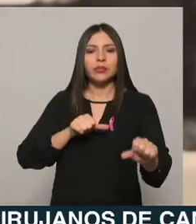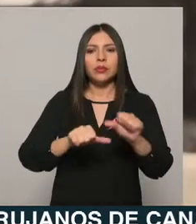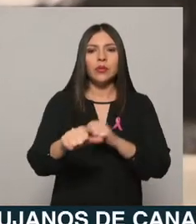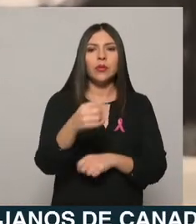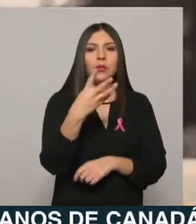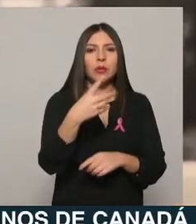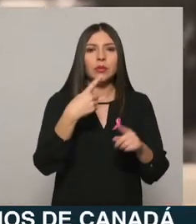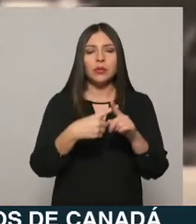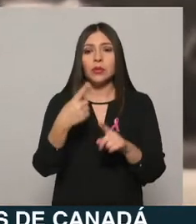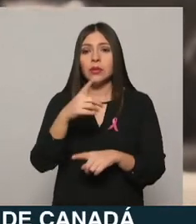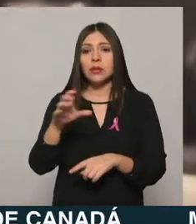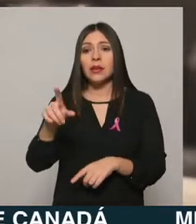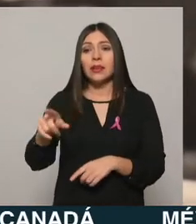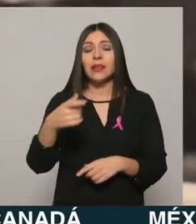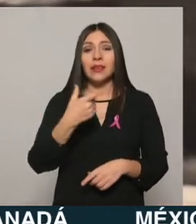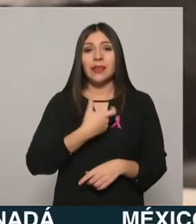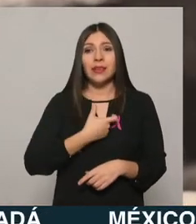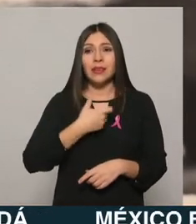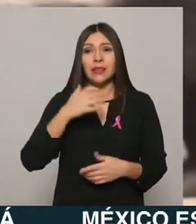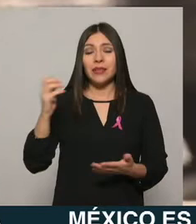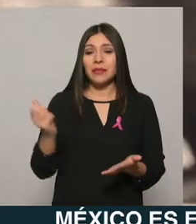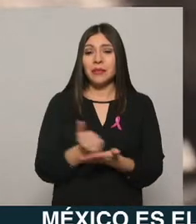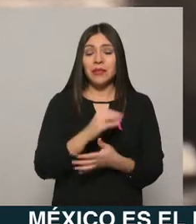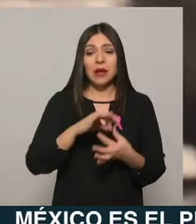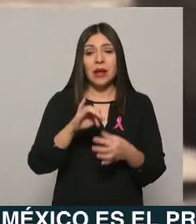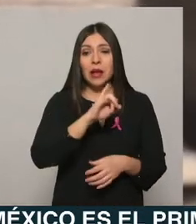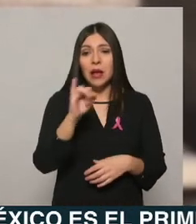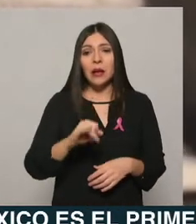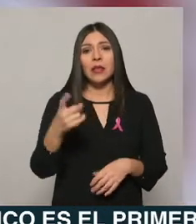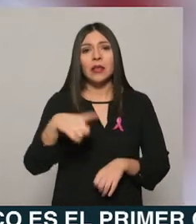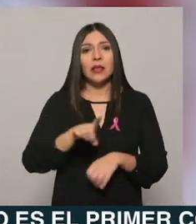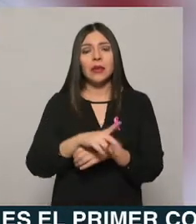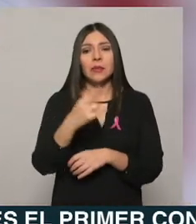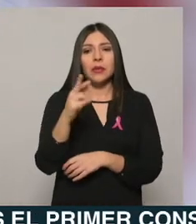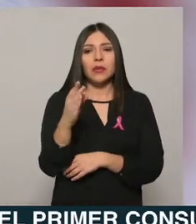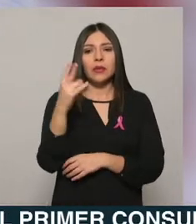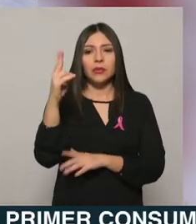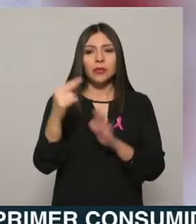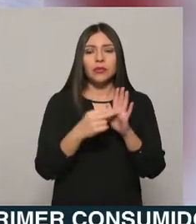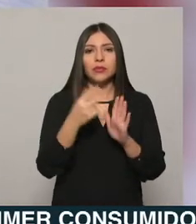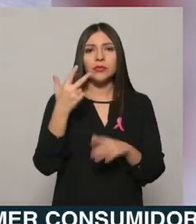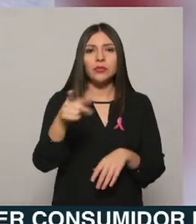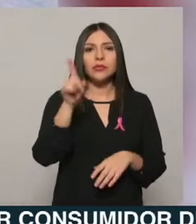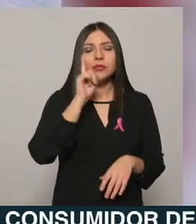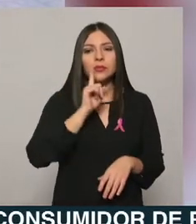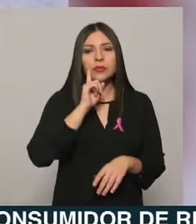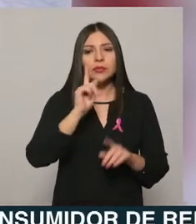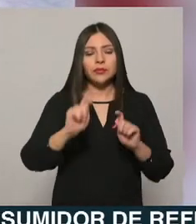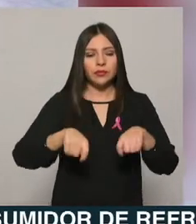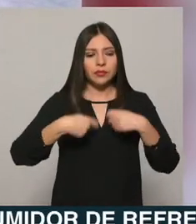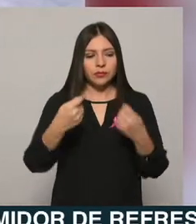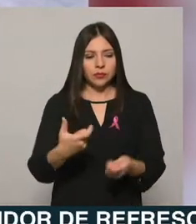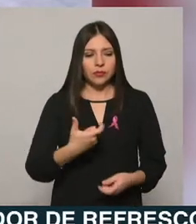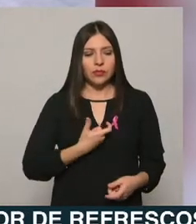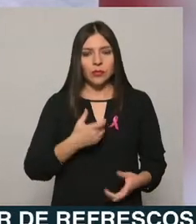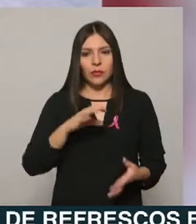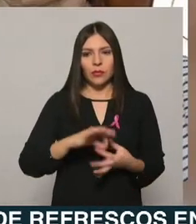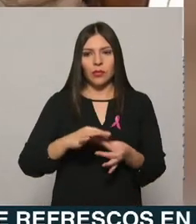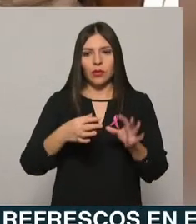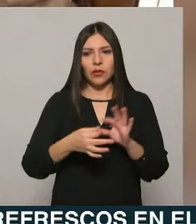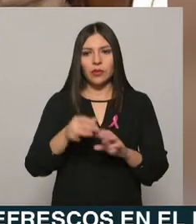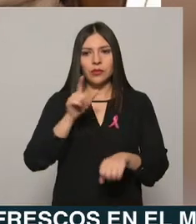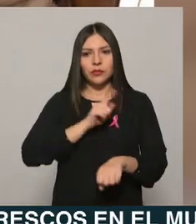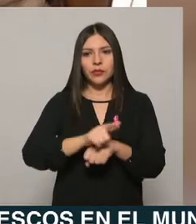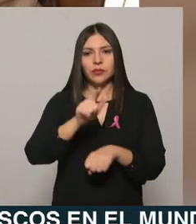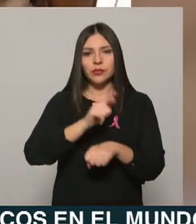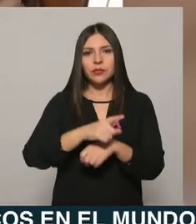nunca colgarse una medalla olímpica, fue el 25 de febrero del 2008 cuando Enriqueta recibió la medalla olímpica guatemalteca